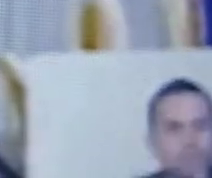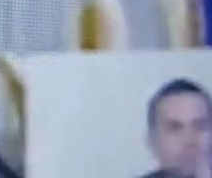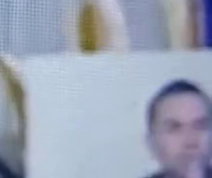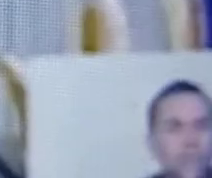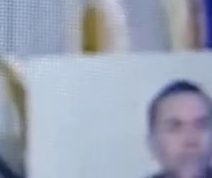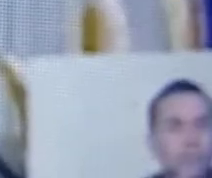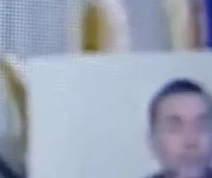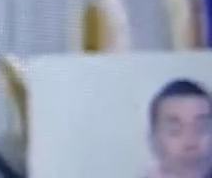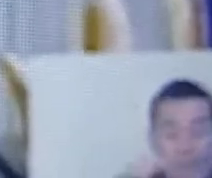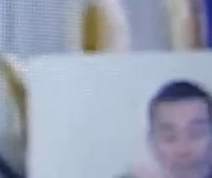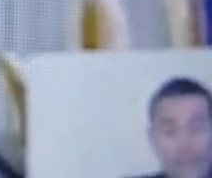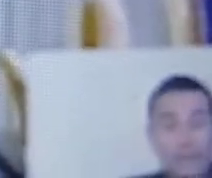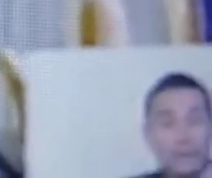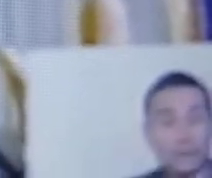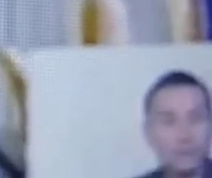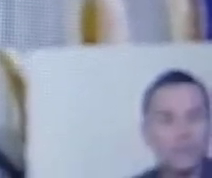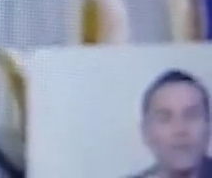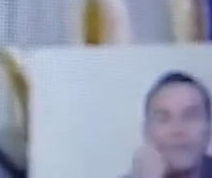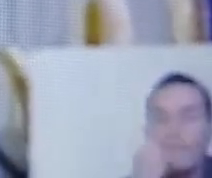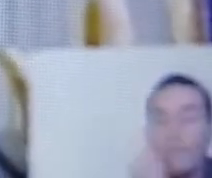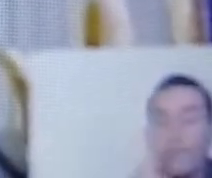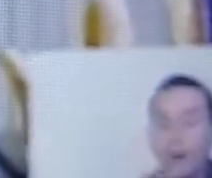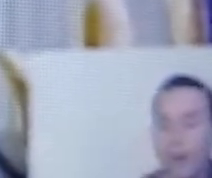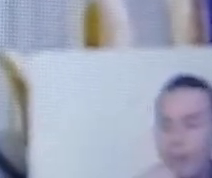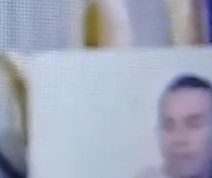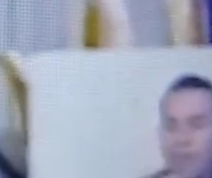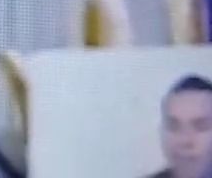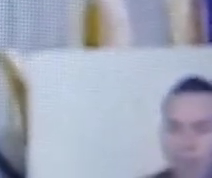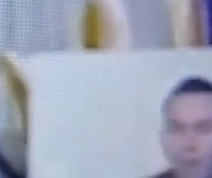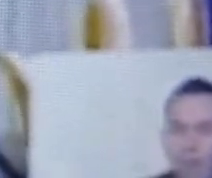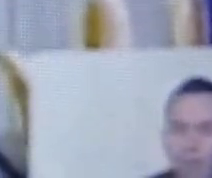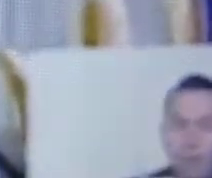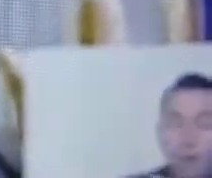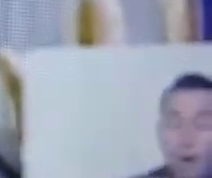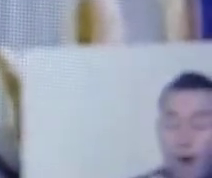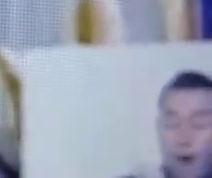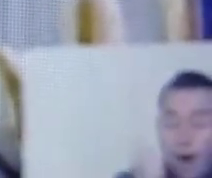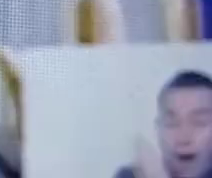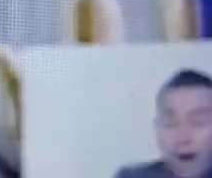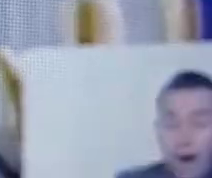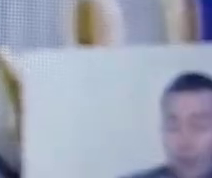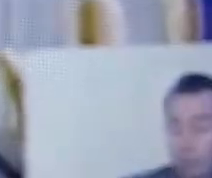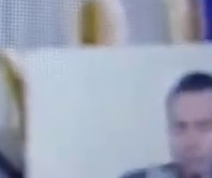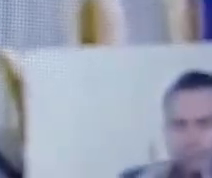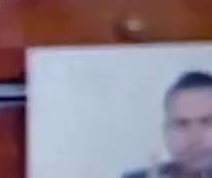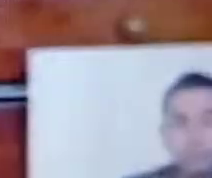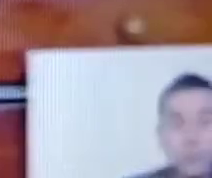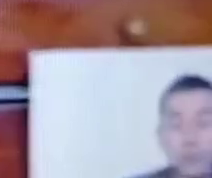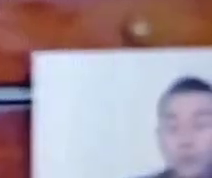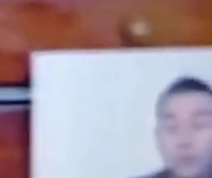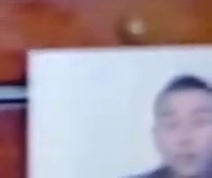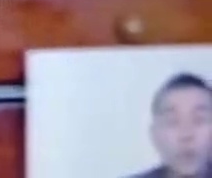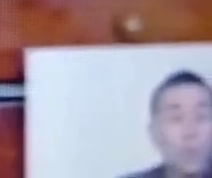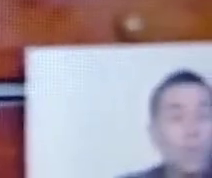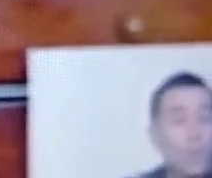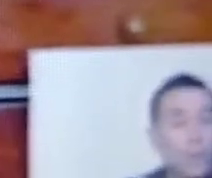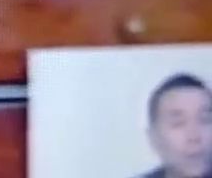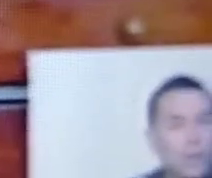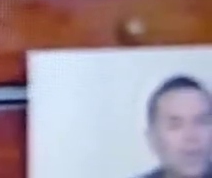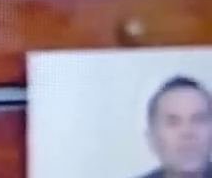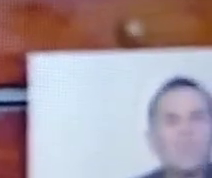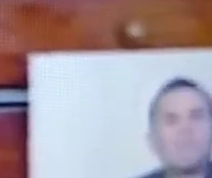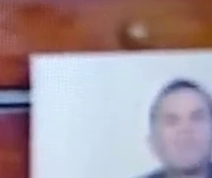lo que haremos en El Salvador, tratando de construir poco a poco las oportunidades y cultivando el criterio para utilizarlas. Con las herramientas